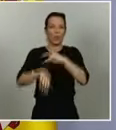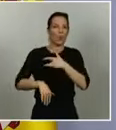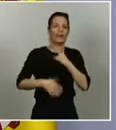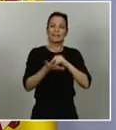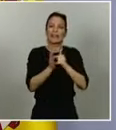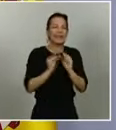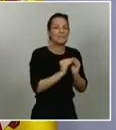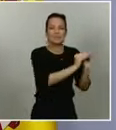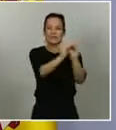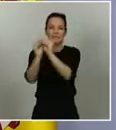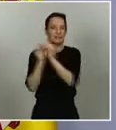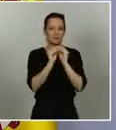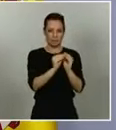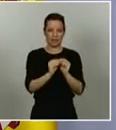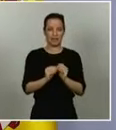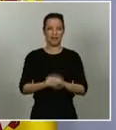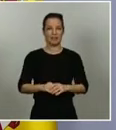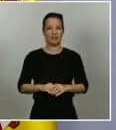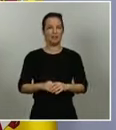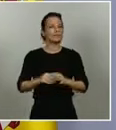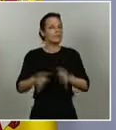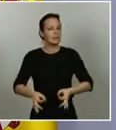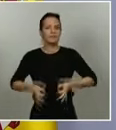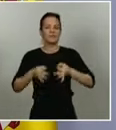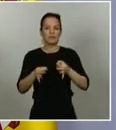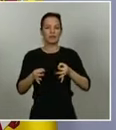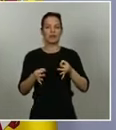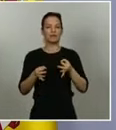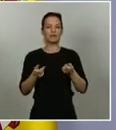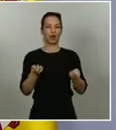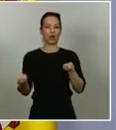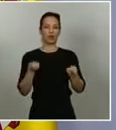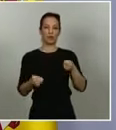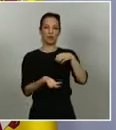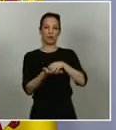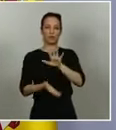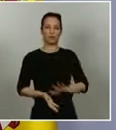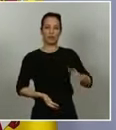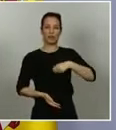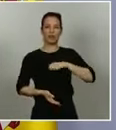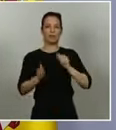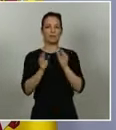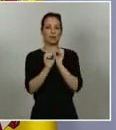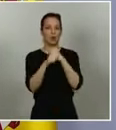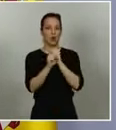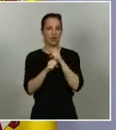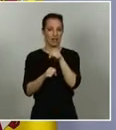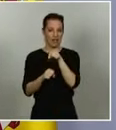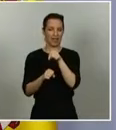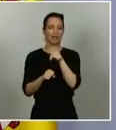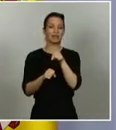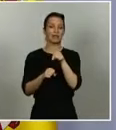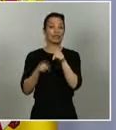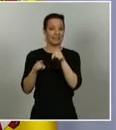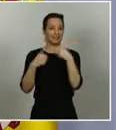forma homogénea, contando en todo momento con la coordinación del Centro Nacional de Microbiología, que también ha sido encargado